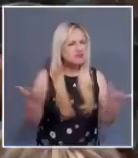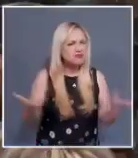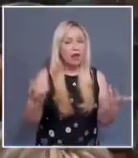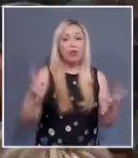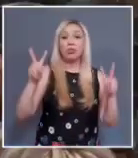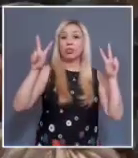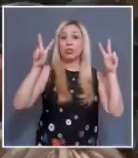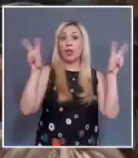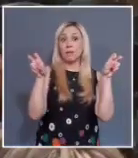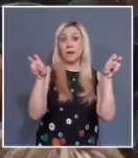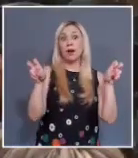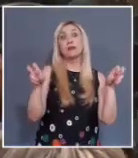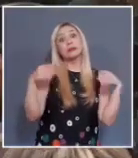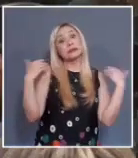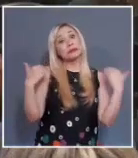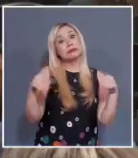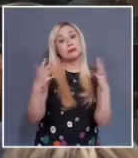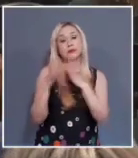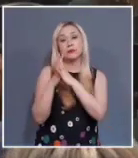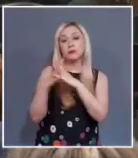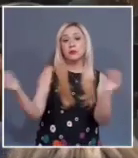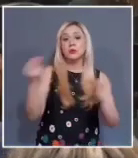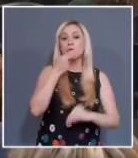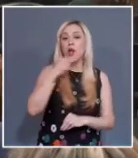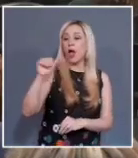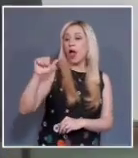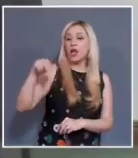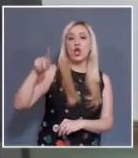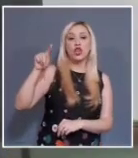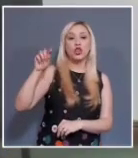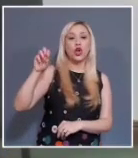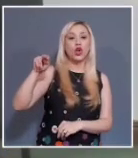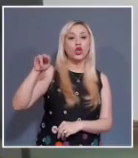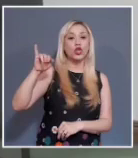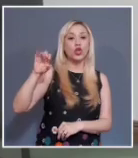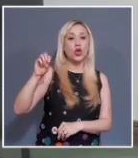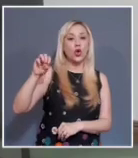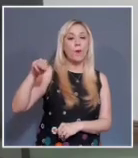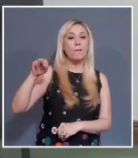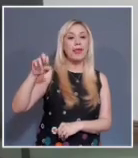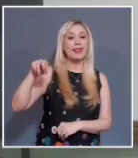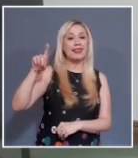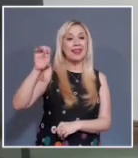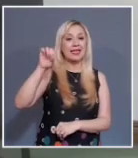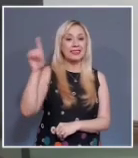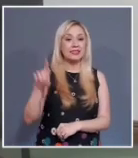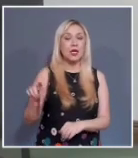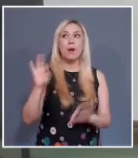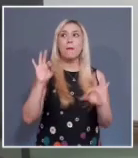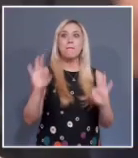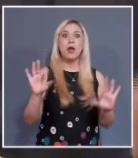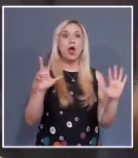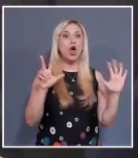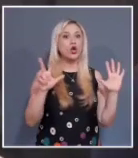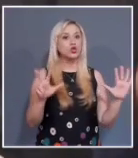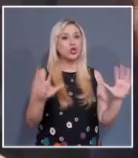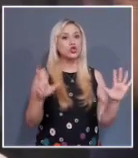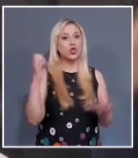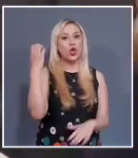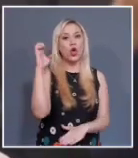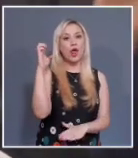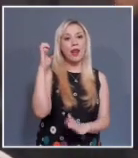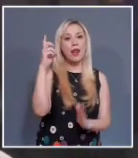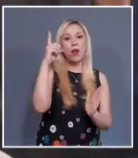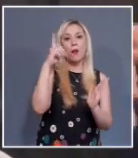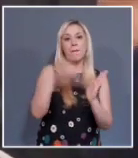por la desaparición de Antonio González Méndez el 18 de enero de 1999. Él era originario del pueblo